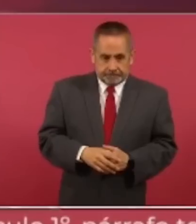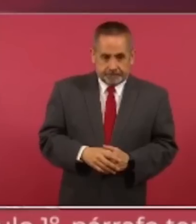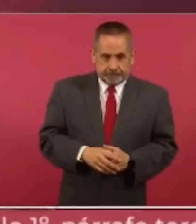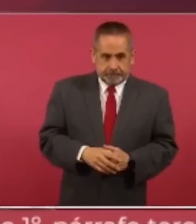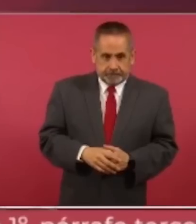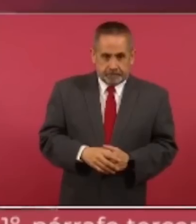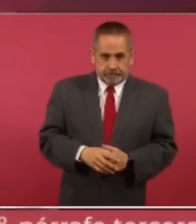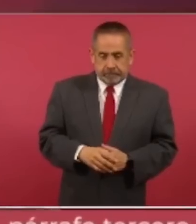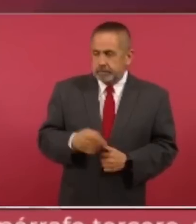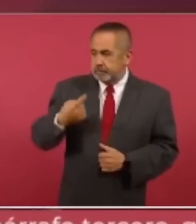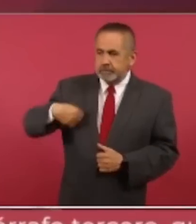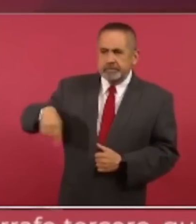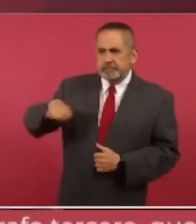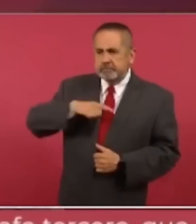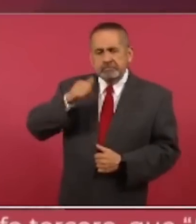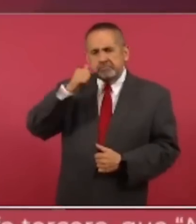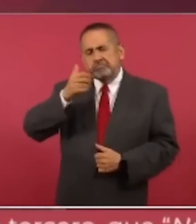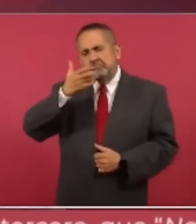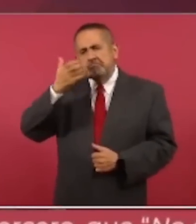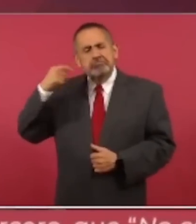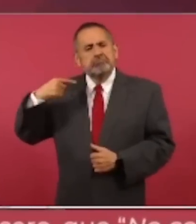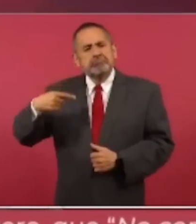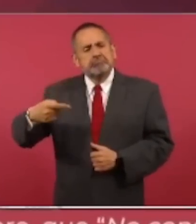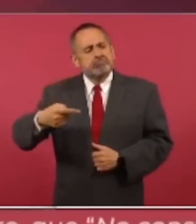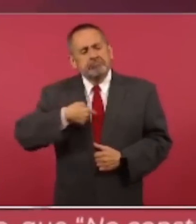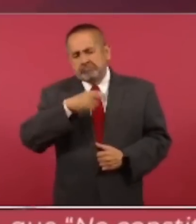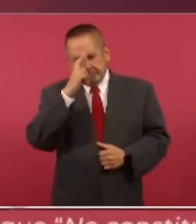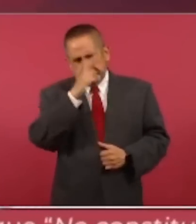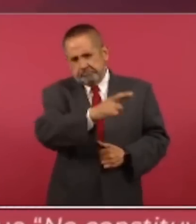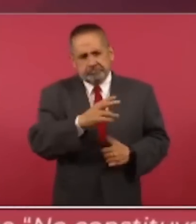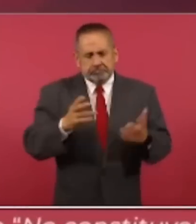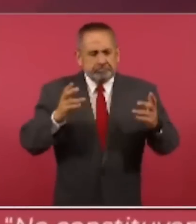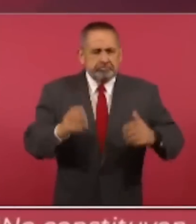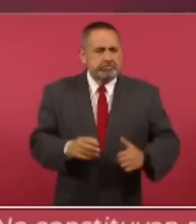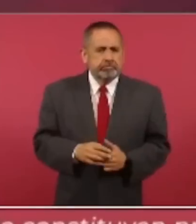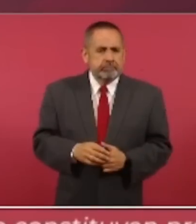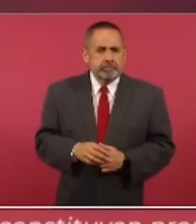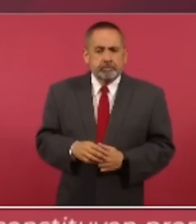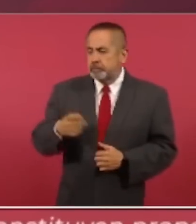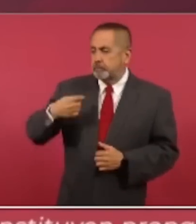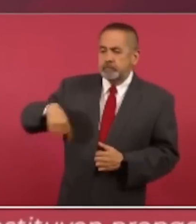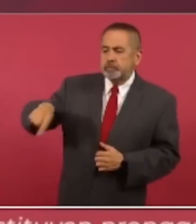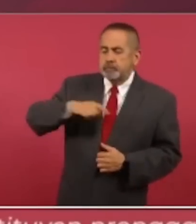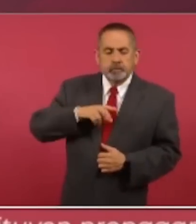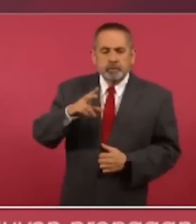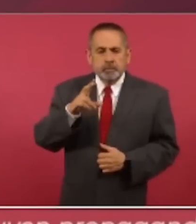lo venimos haciendo. No se puede utilizar